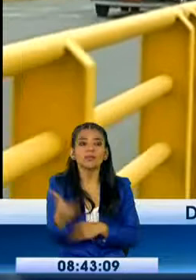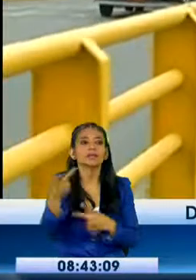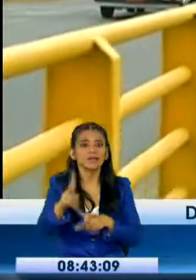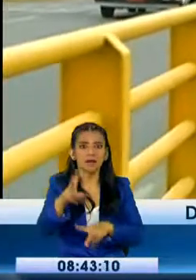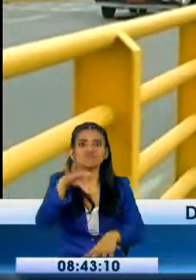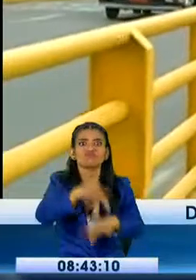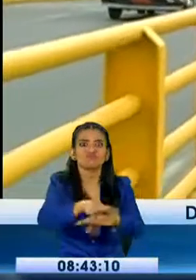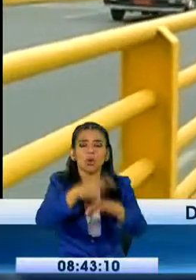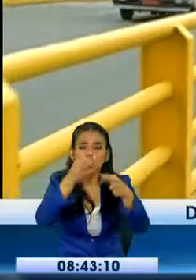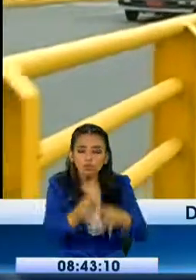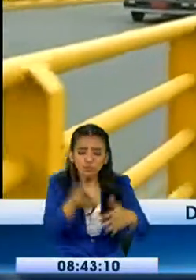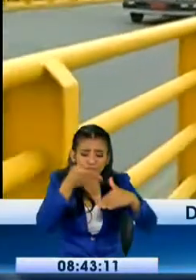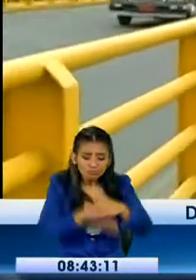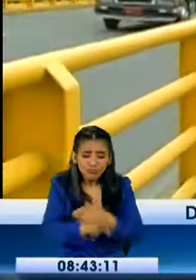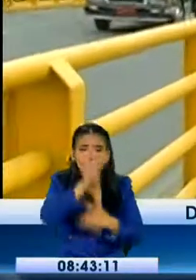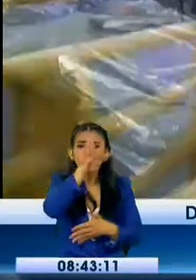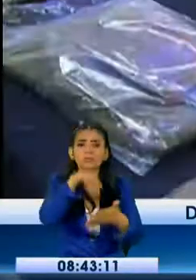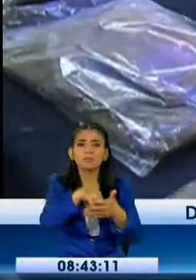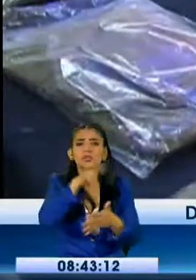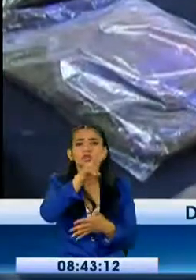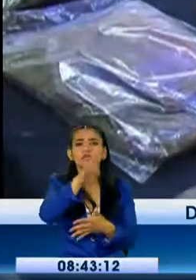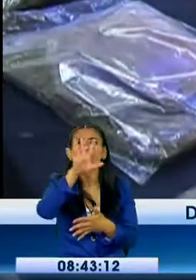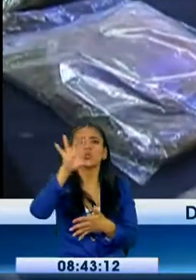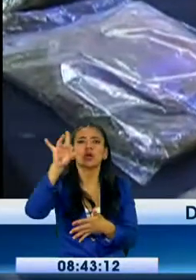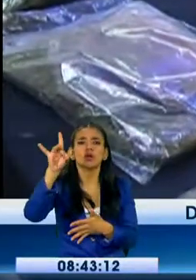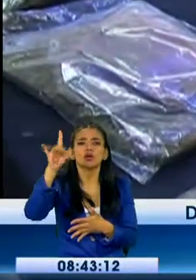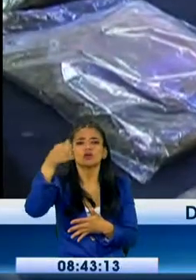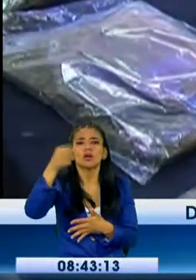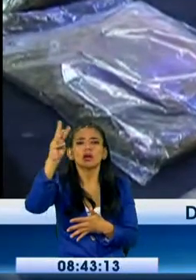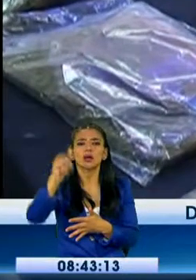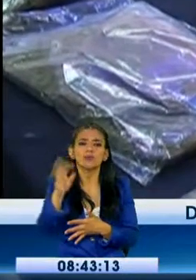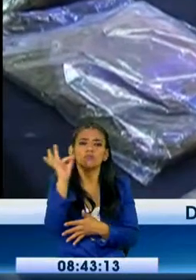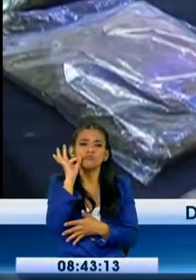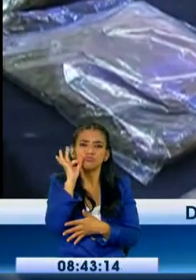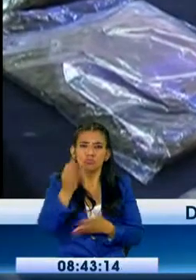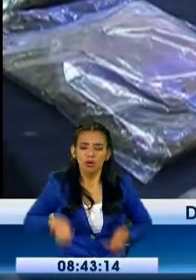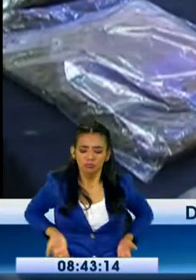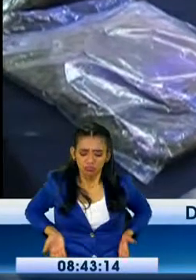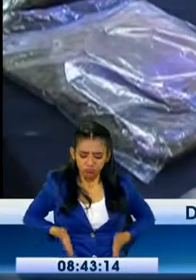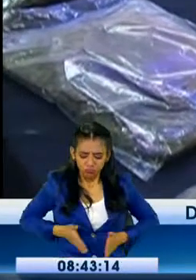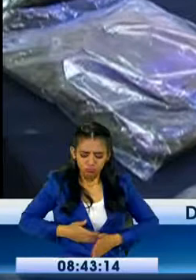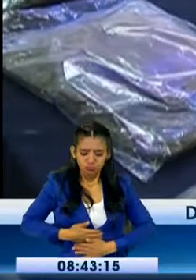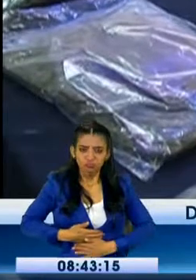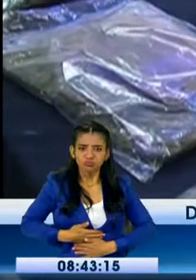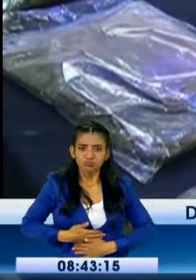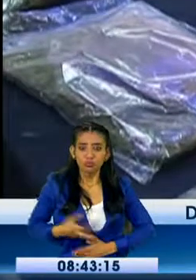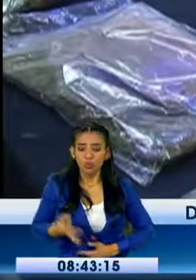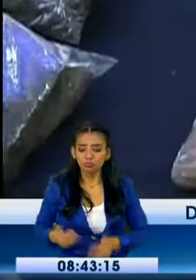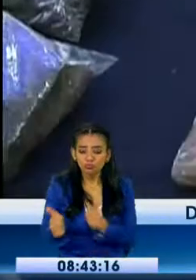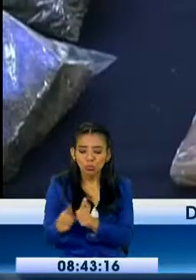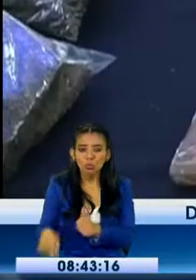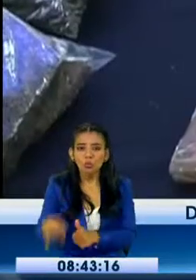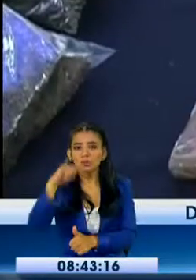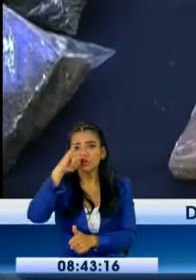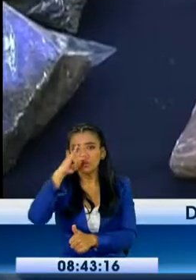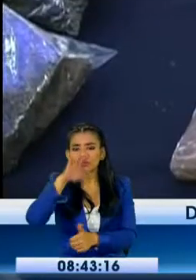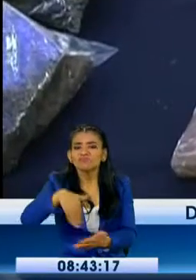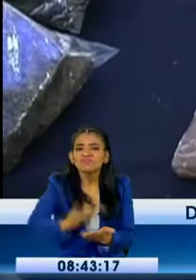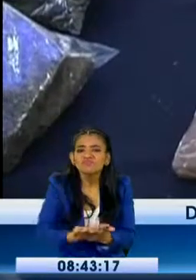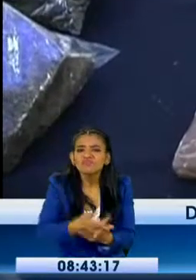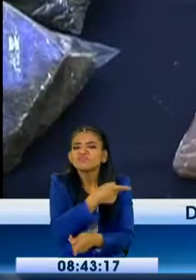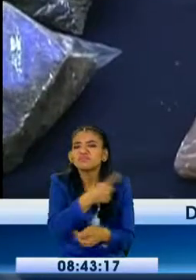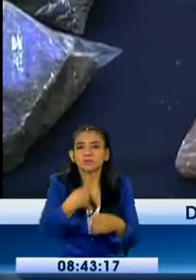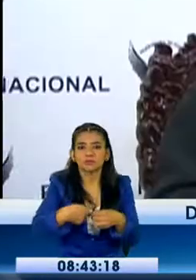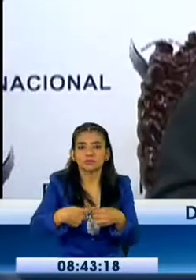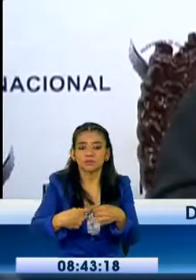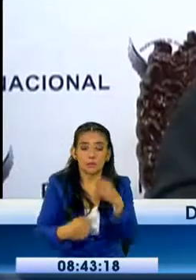intentaba ingresar al país con 4.258 gramos de marihuana adheridos a su abdomen, quien era acompañada por un menor de edad y su destino era la